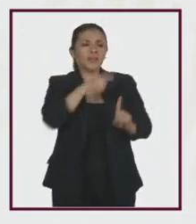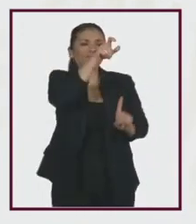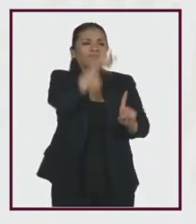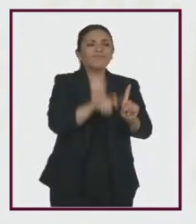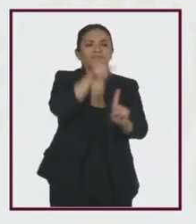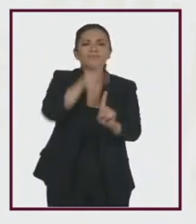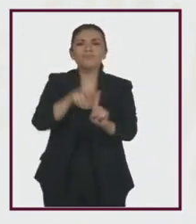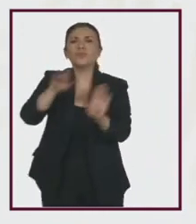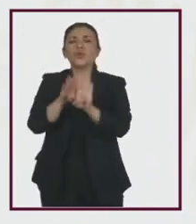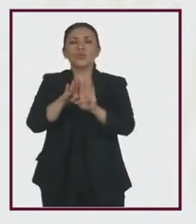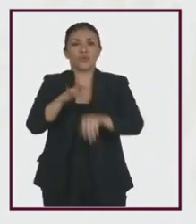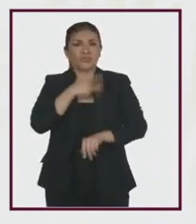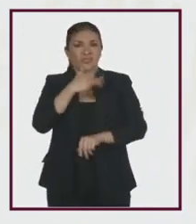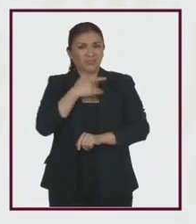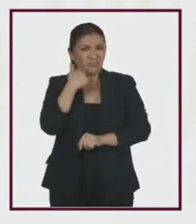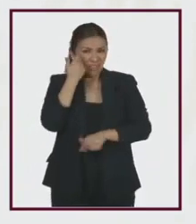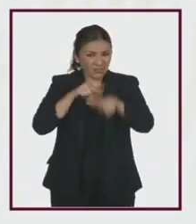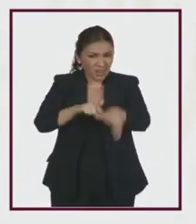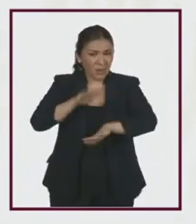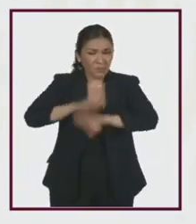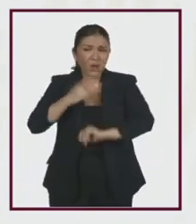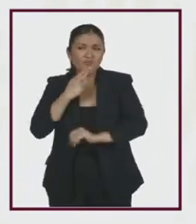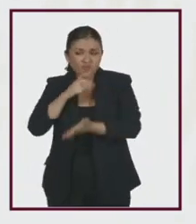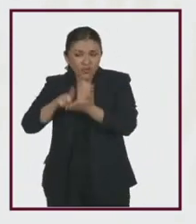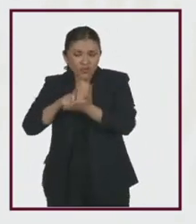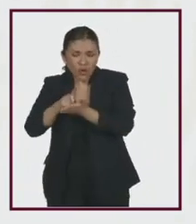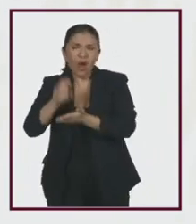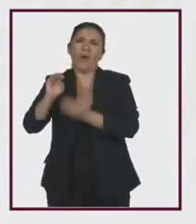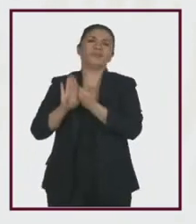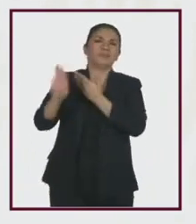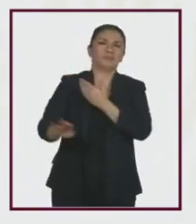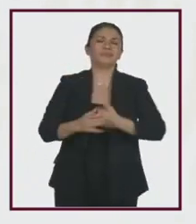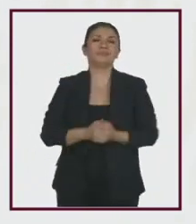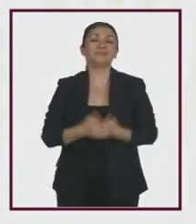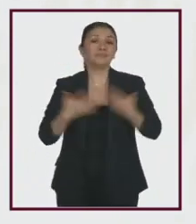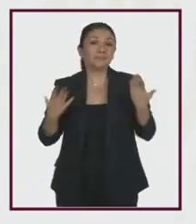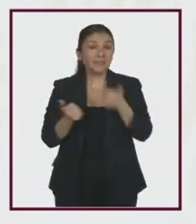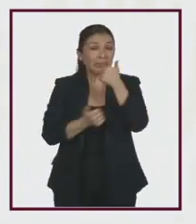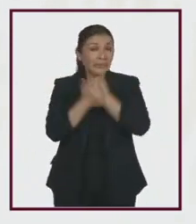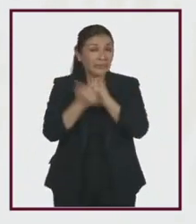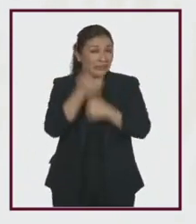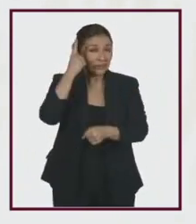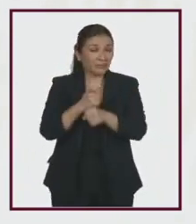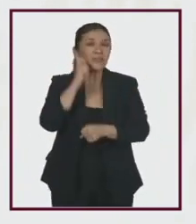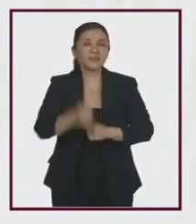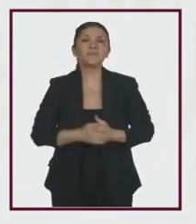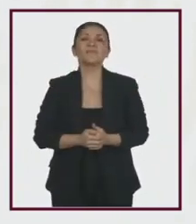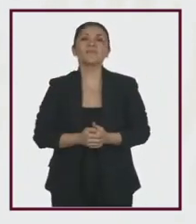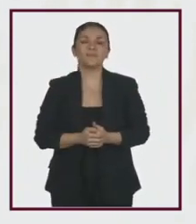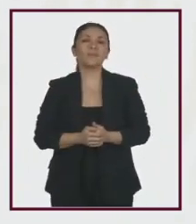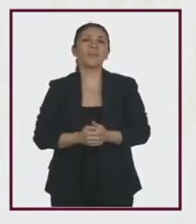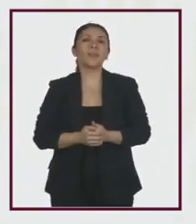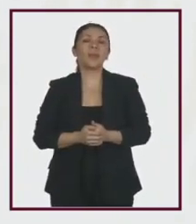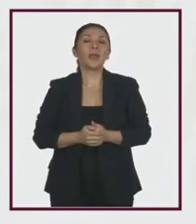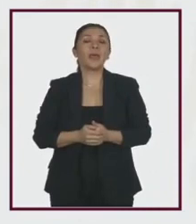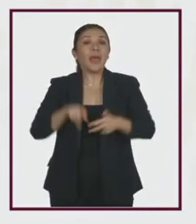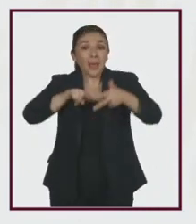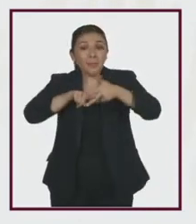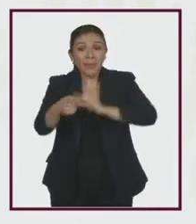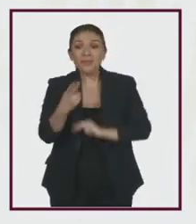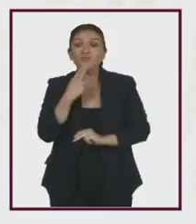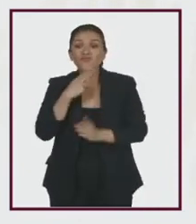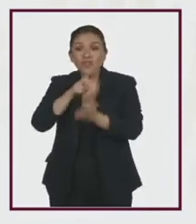personas continúen con el consumo. Entonces, nuestros retos principales van a ser que retrasemos el inicio de las